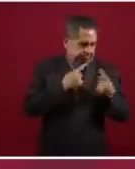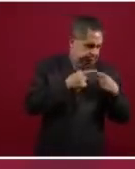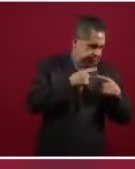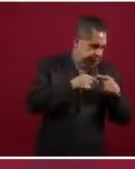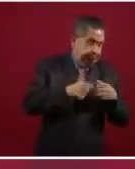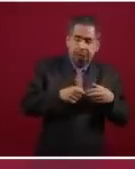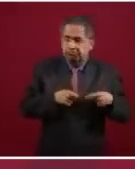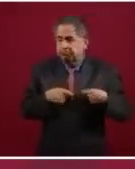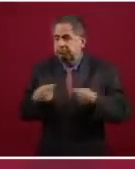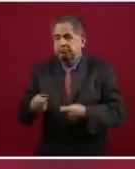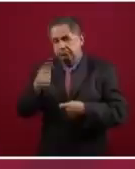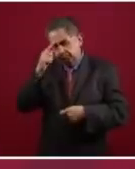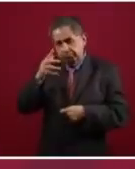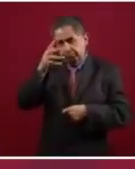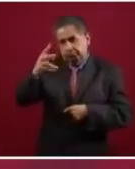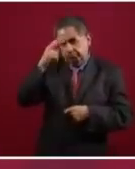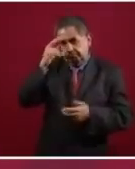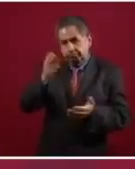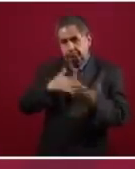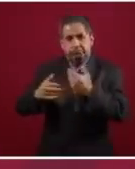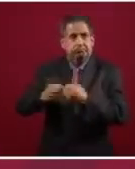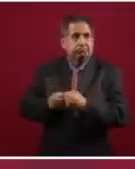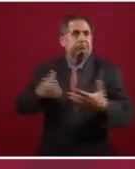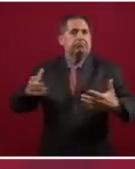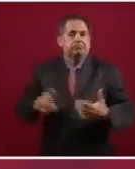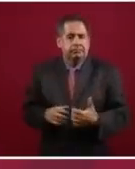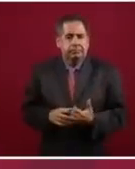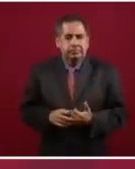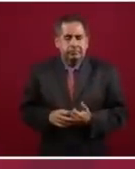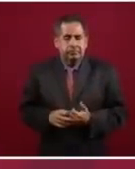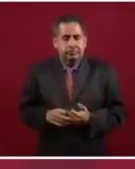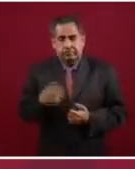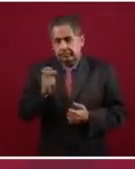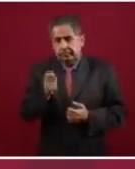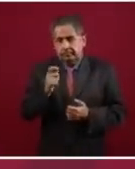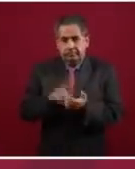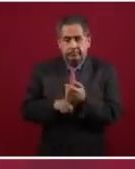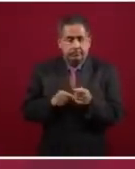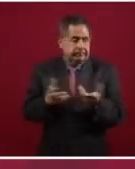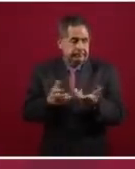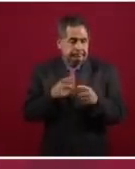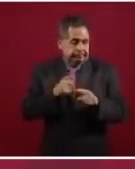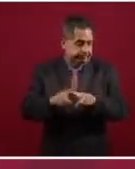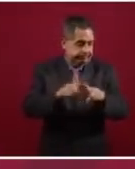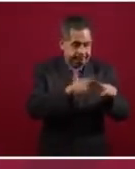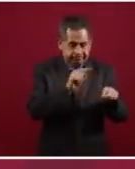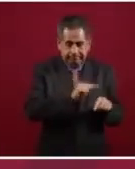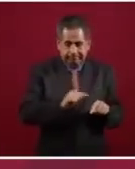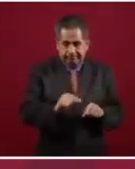para el desarrollo de México. Esto lo están haciendo